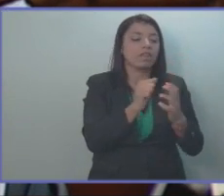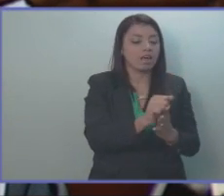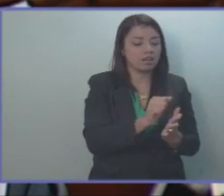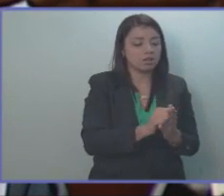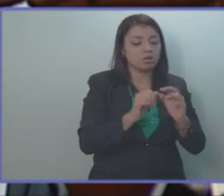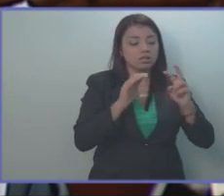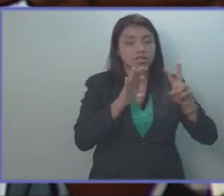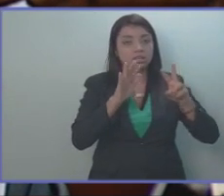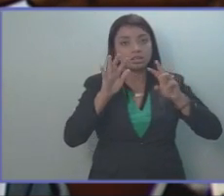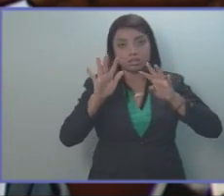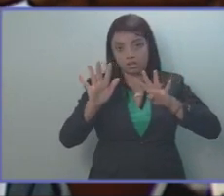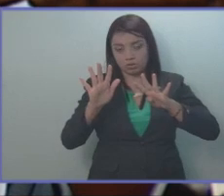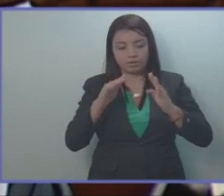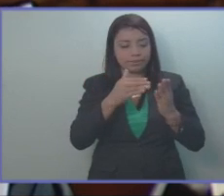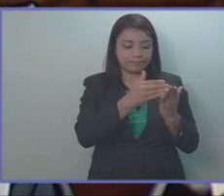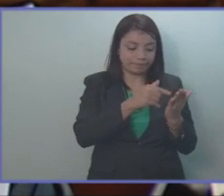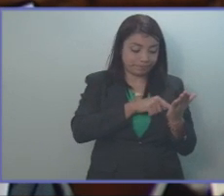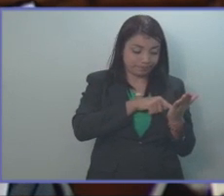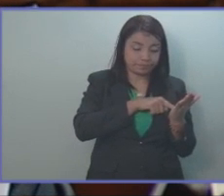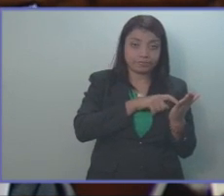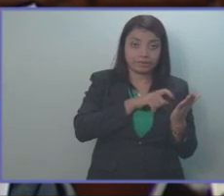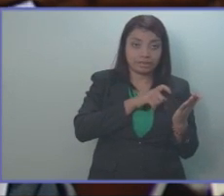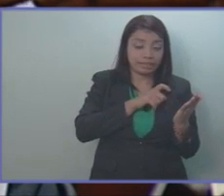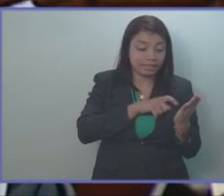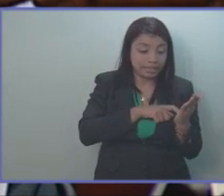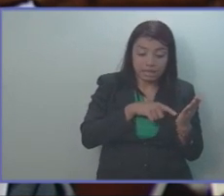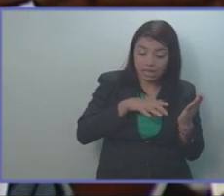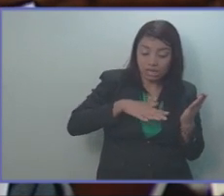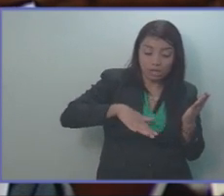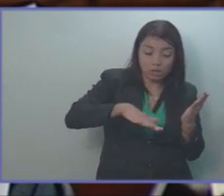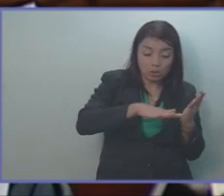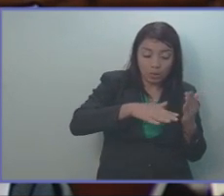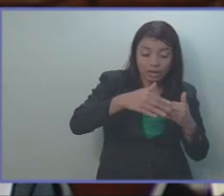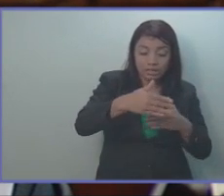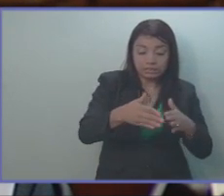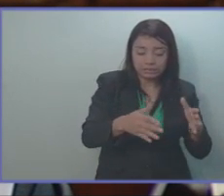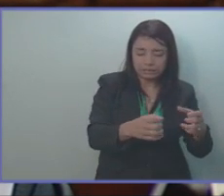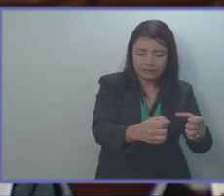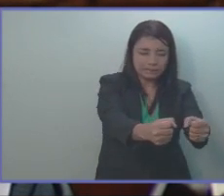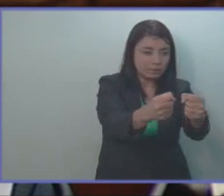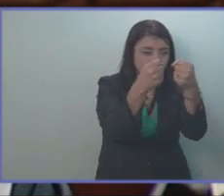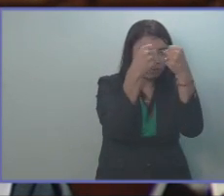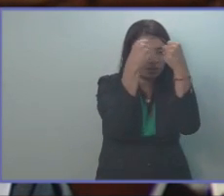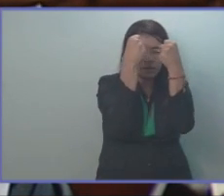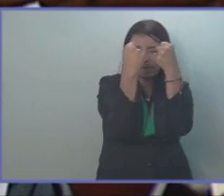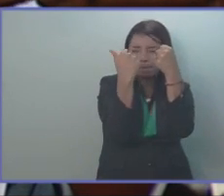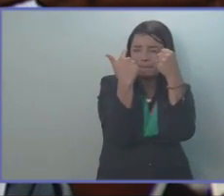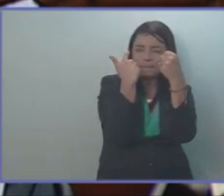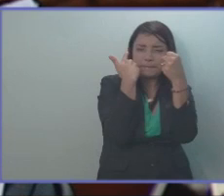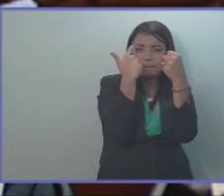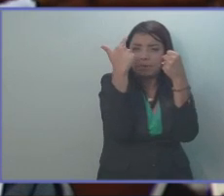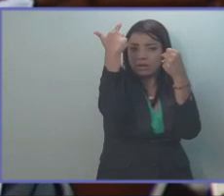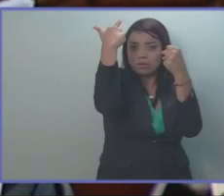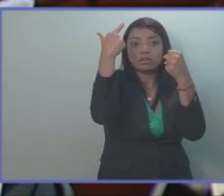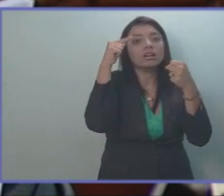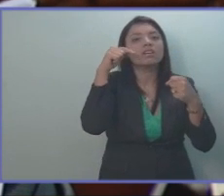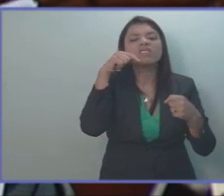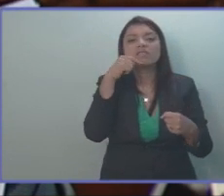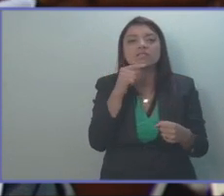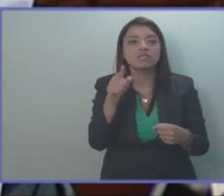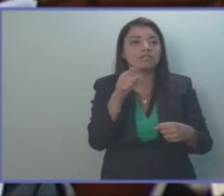Serán destinados a los centros de seguridad aquellos internos que estén siendo procesados o que hayan